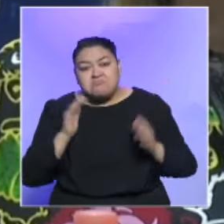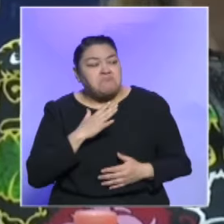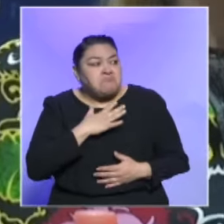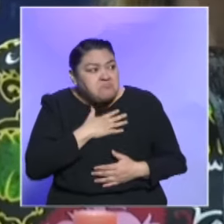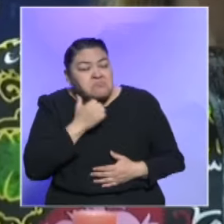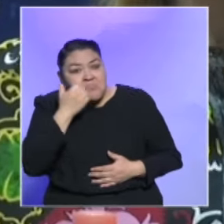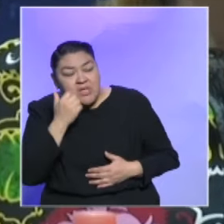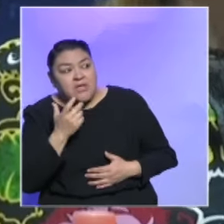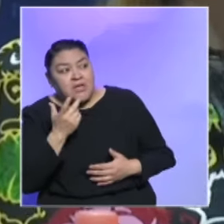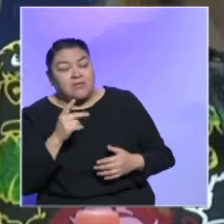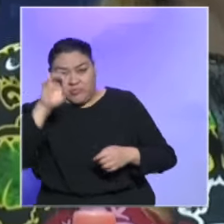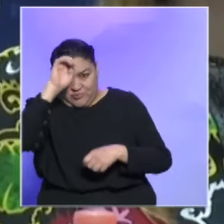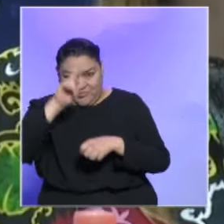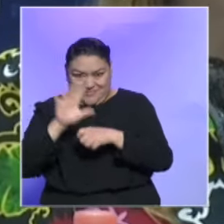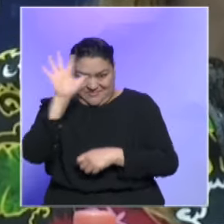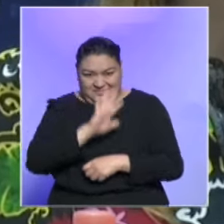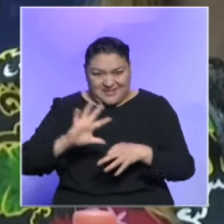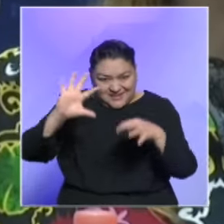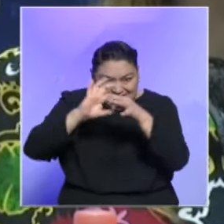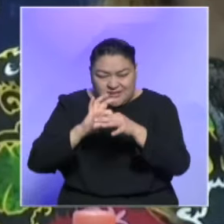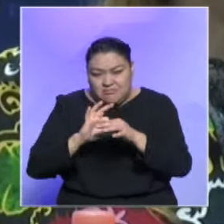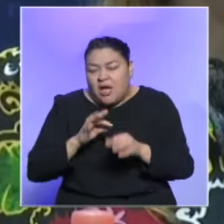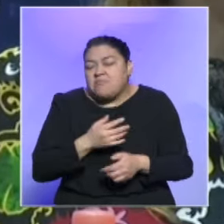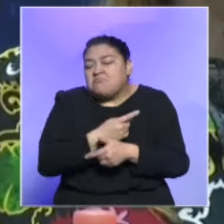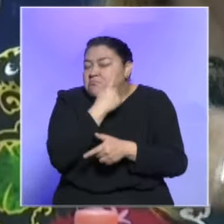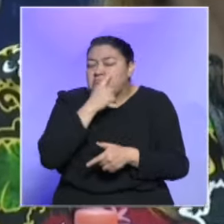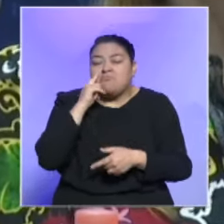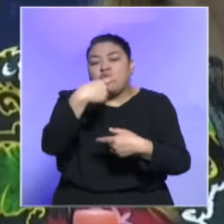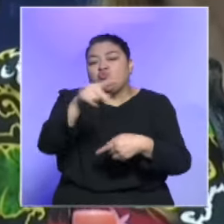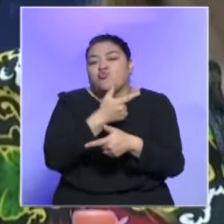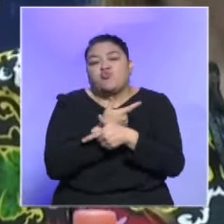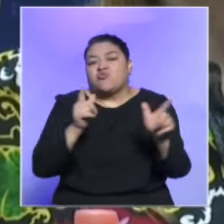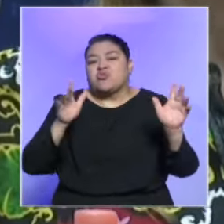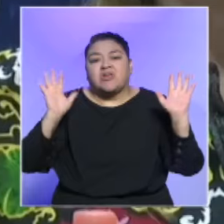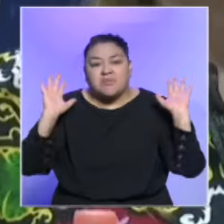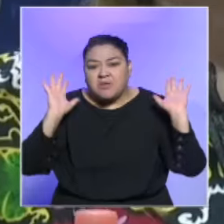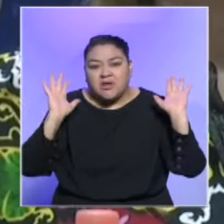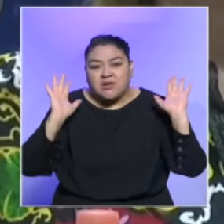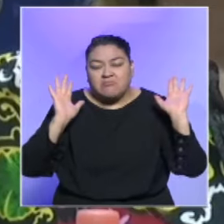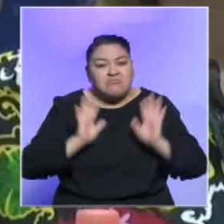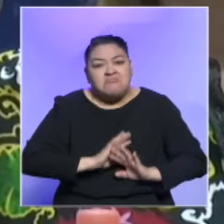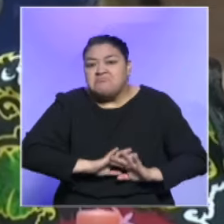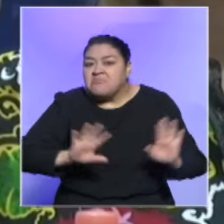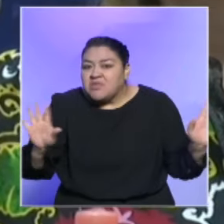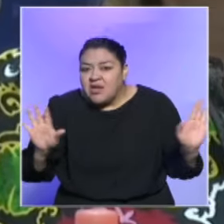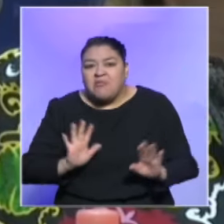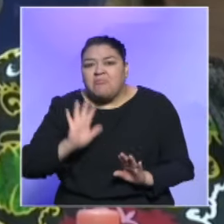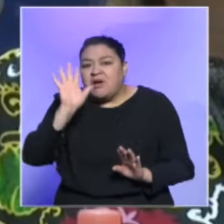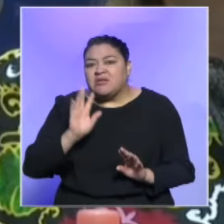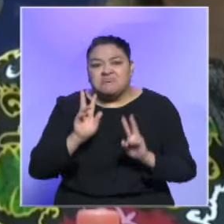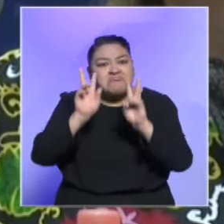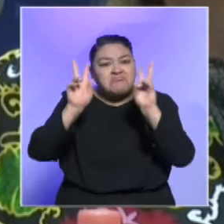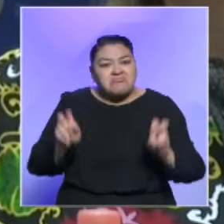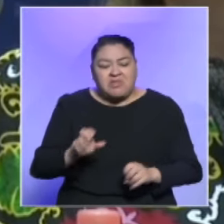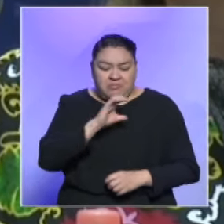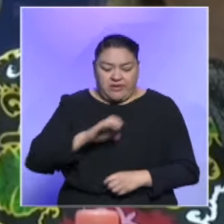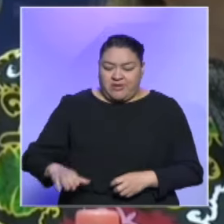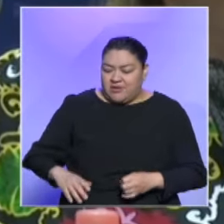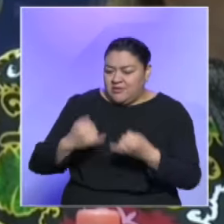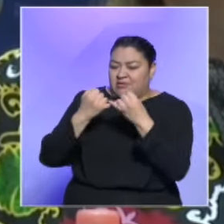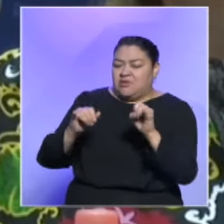comunitario europeo. Y eso parecía que acababa y cerraba por fin el tema de las